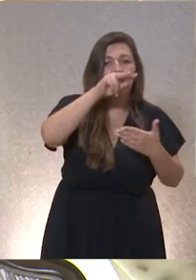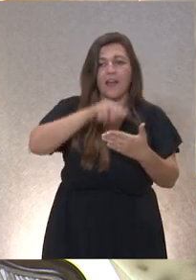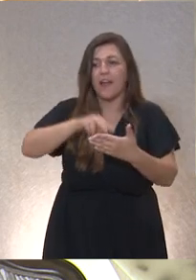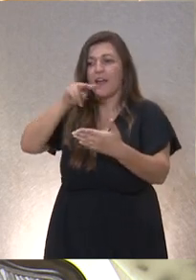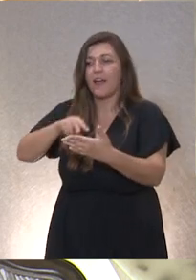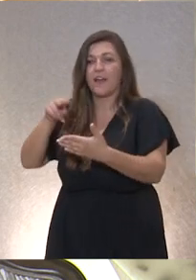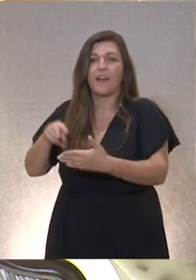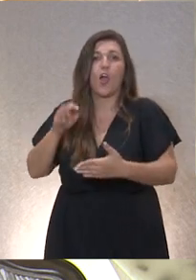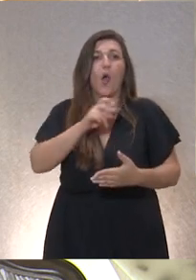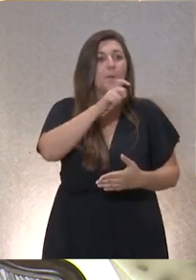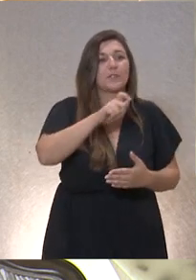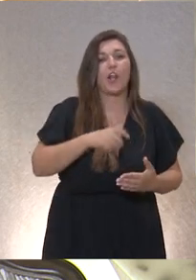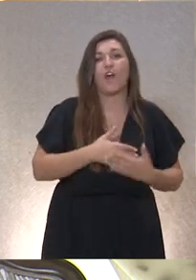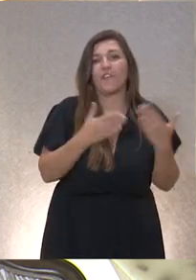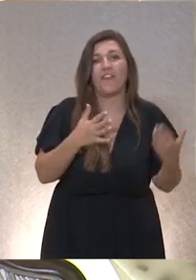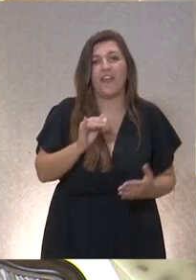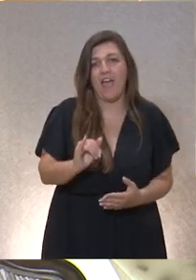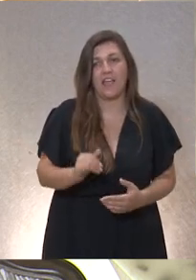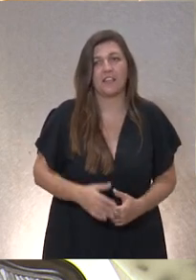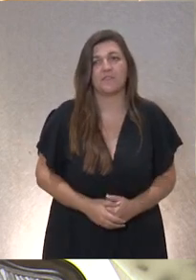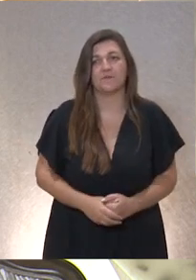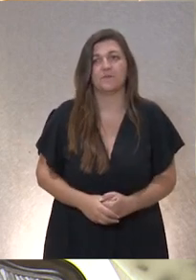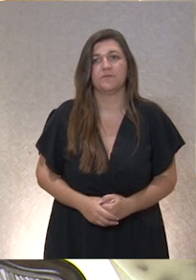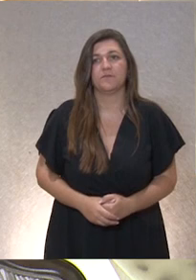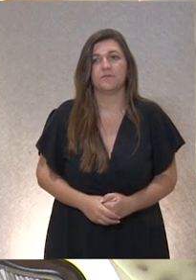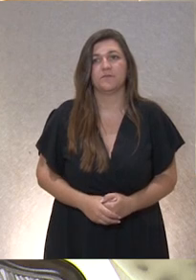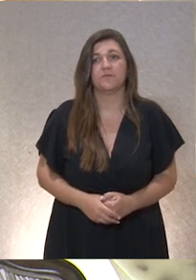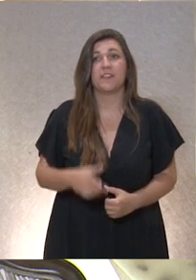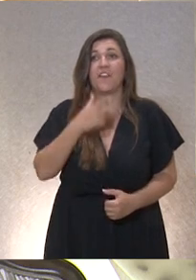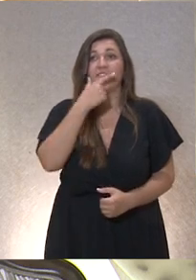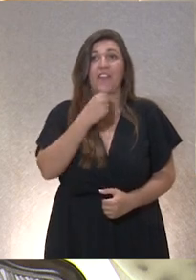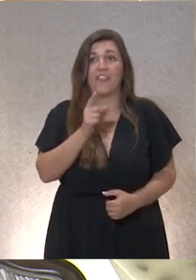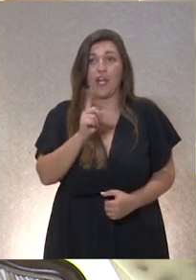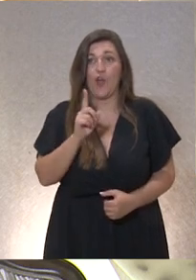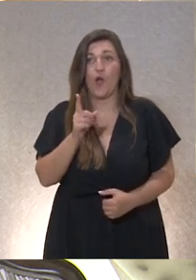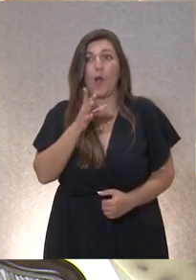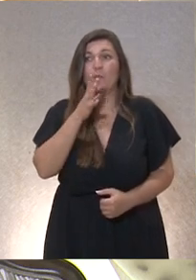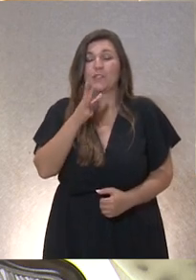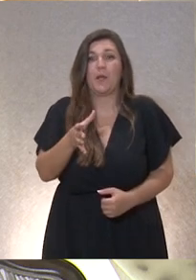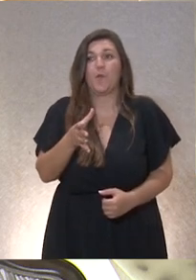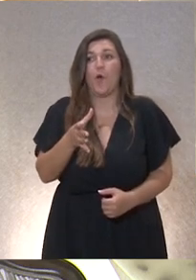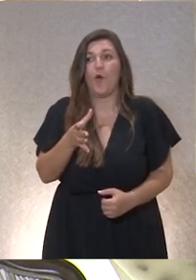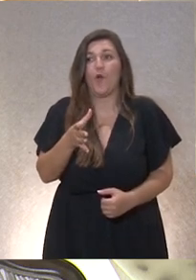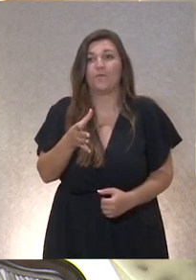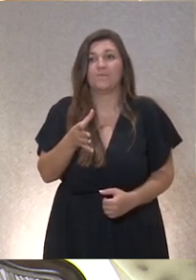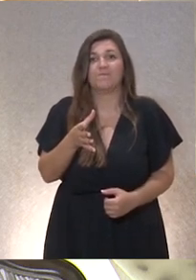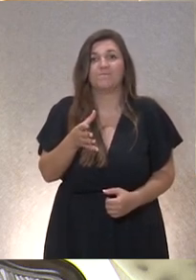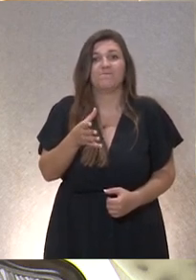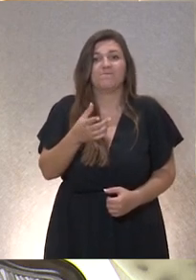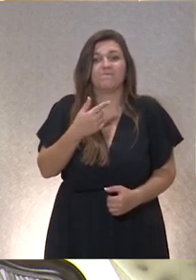que confía y no es fácil porque estamos metidos en un